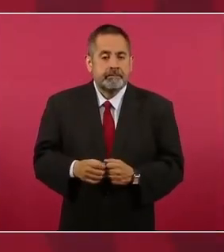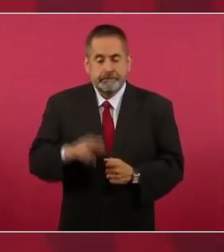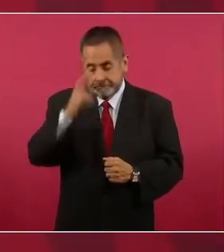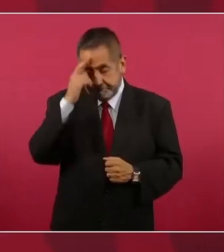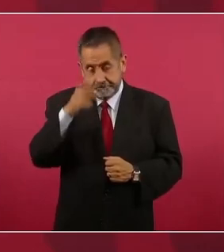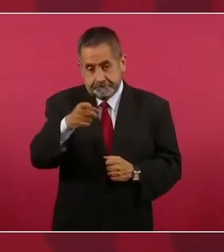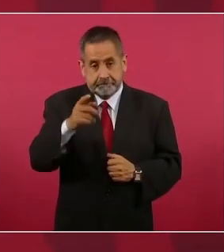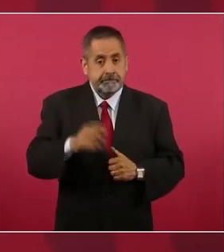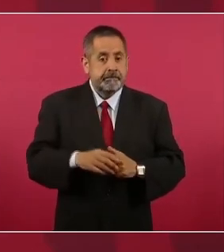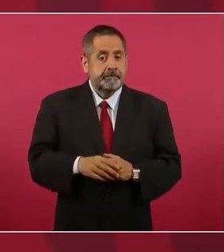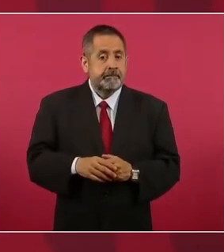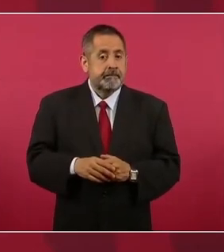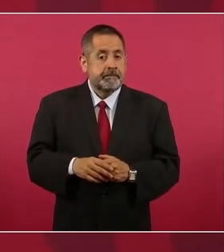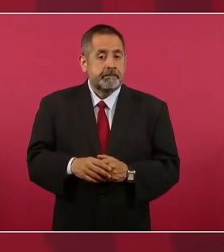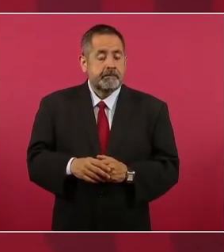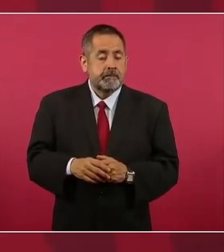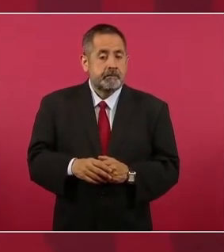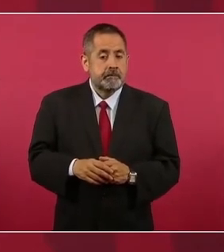que